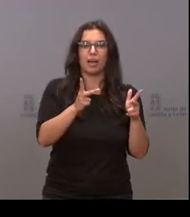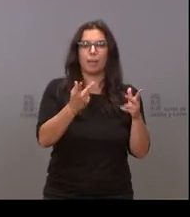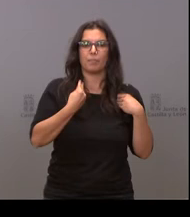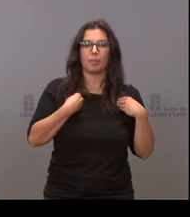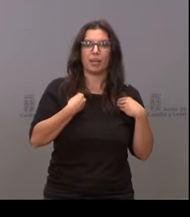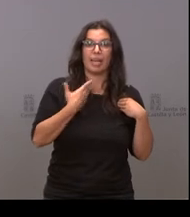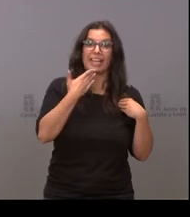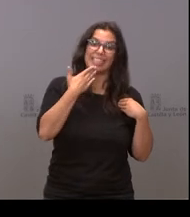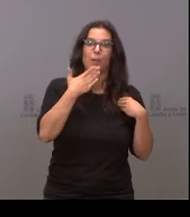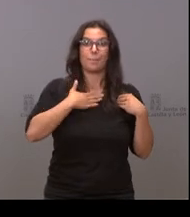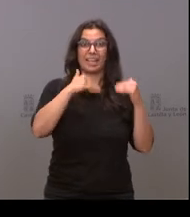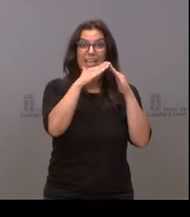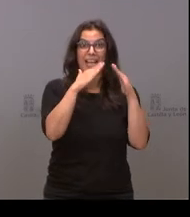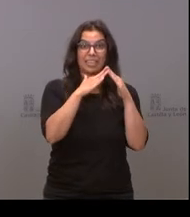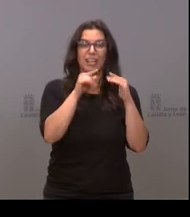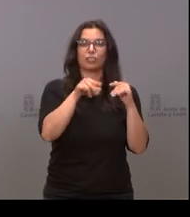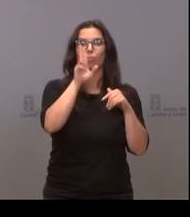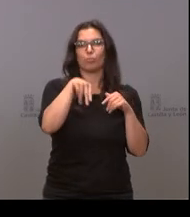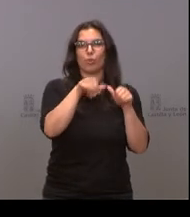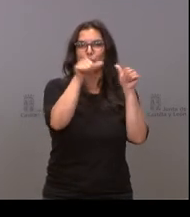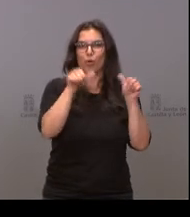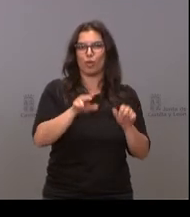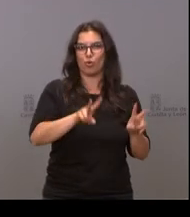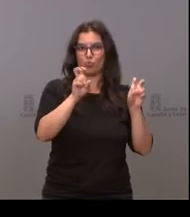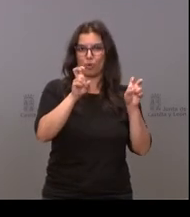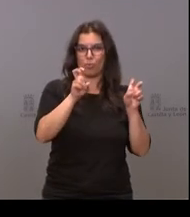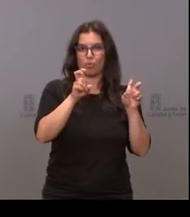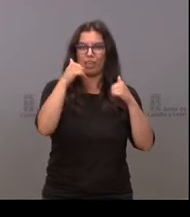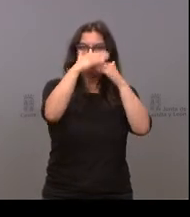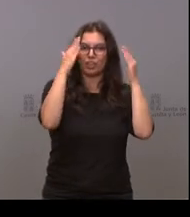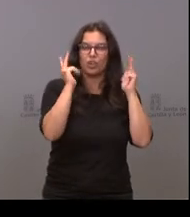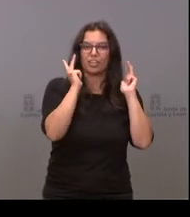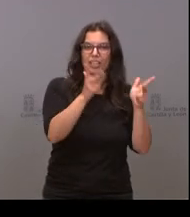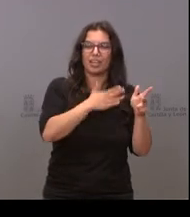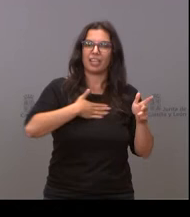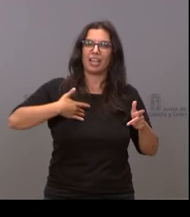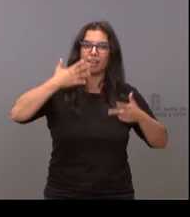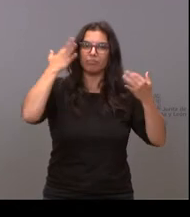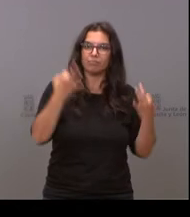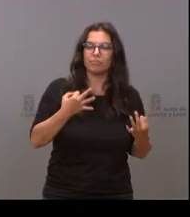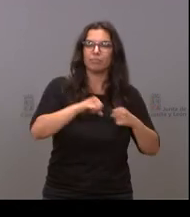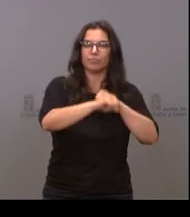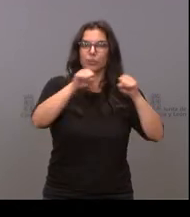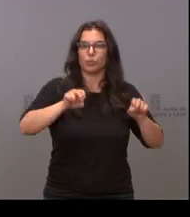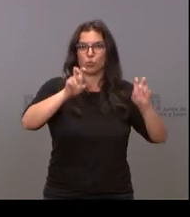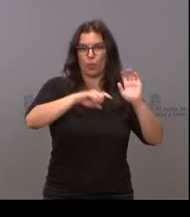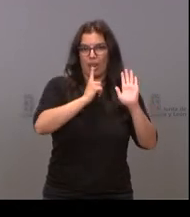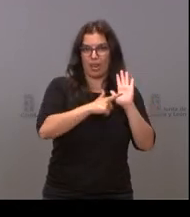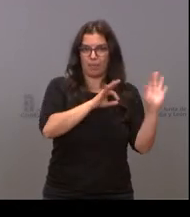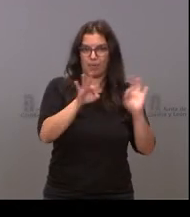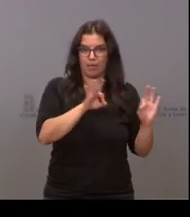nuestra casa es el nuevo modelo de atención residencial que quiere garantizar y consagrar la nueva ley